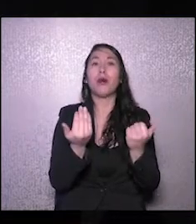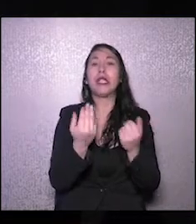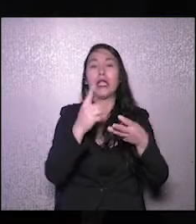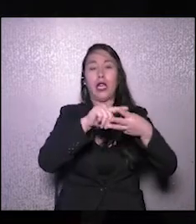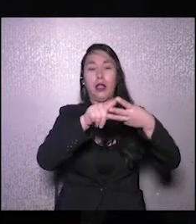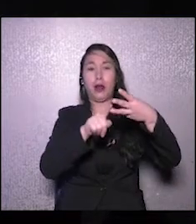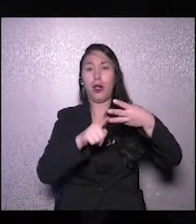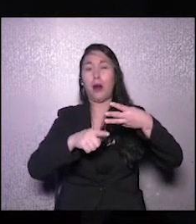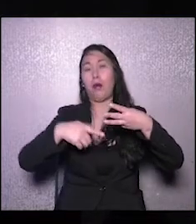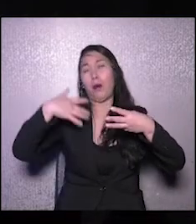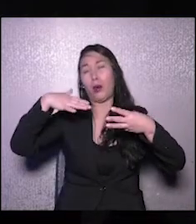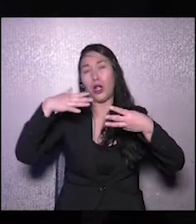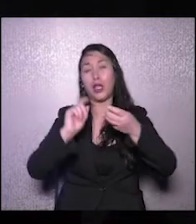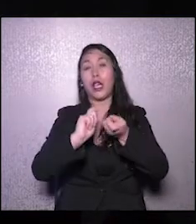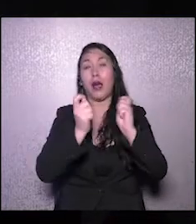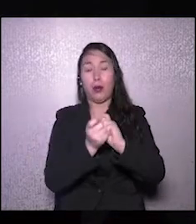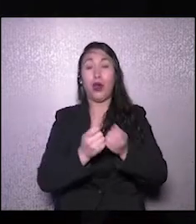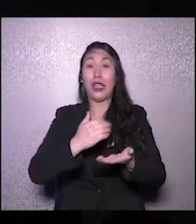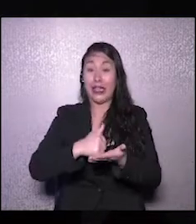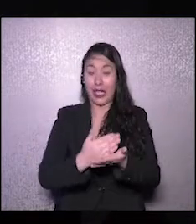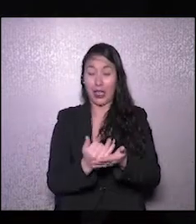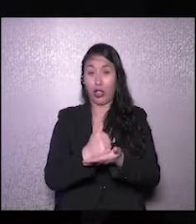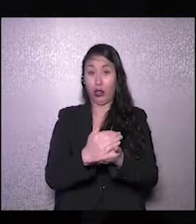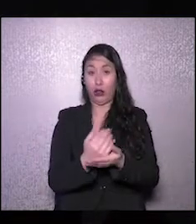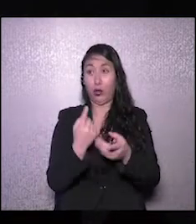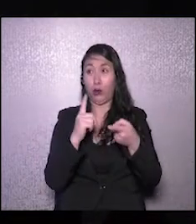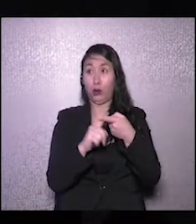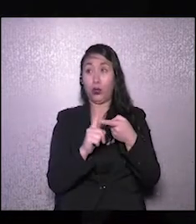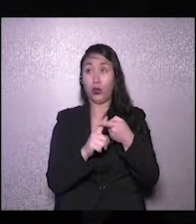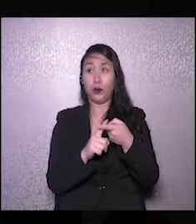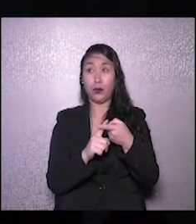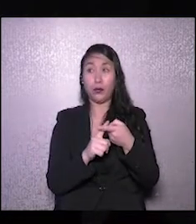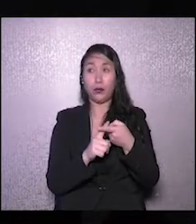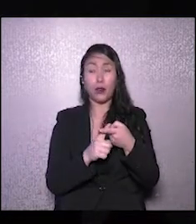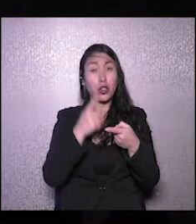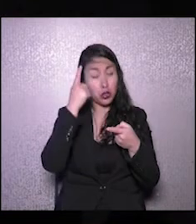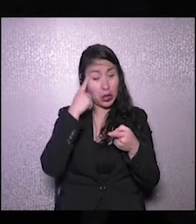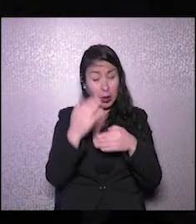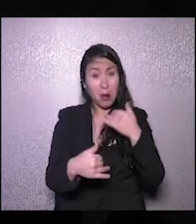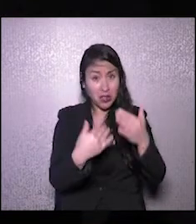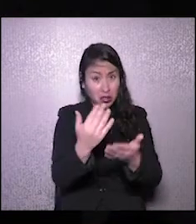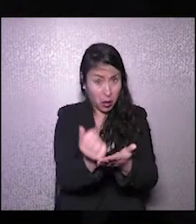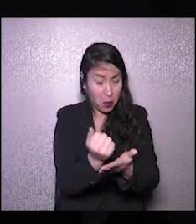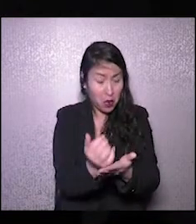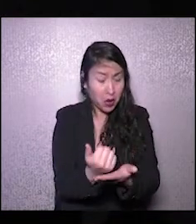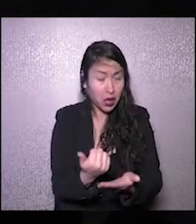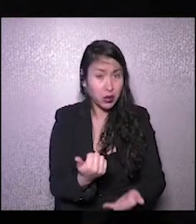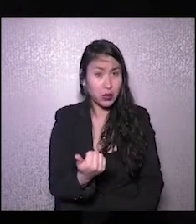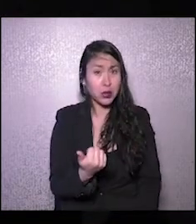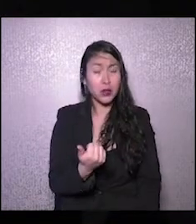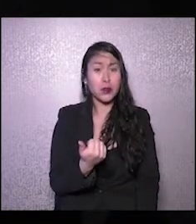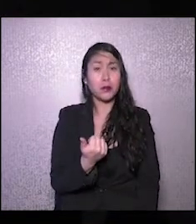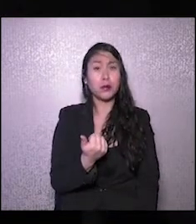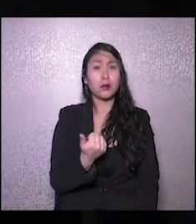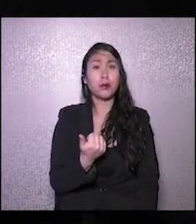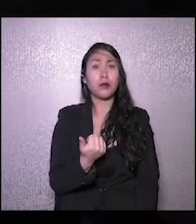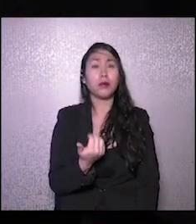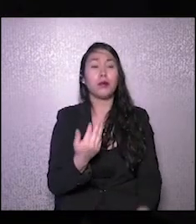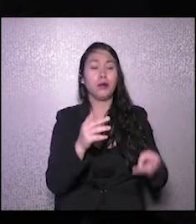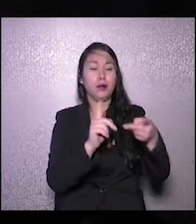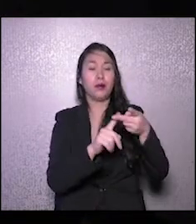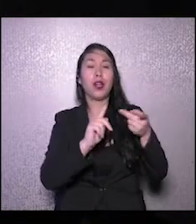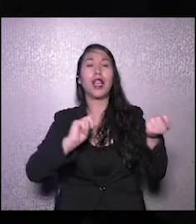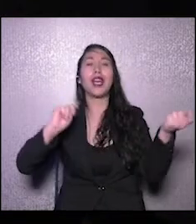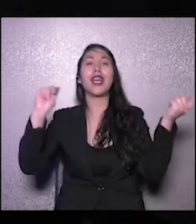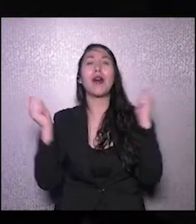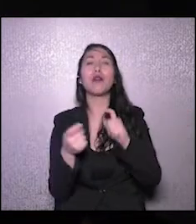cambios. Cambios técnicos, que yo soy bastante optimista y creo que lo estamos logrando bastante bien. Necesitamos cambios sociales